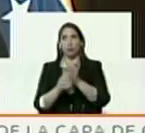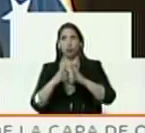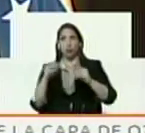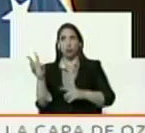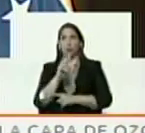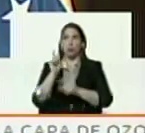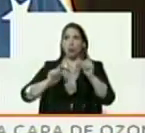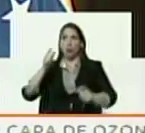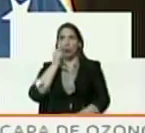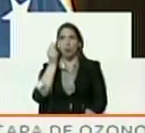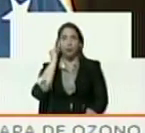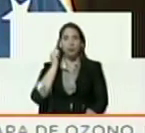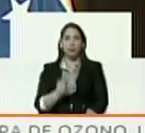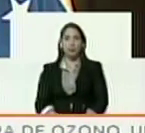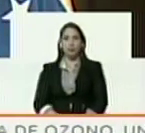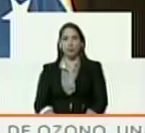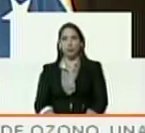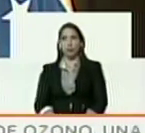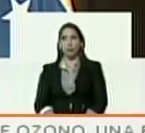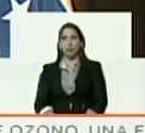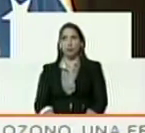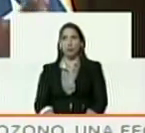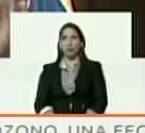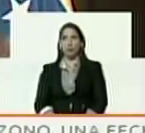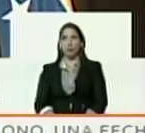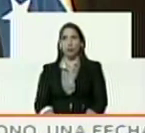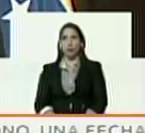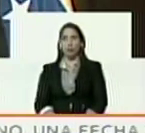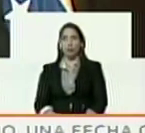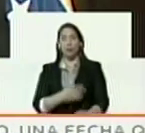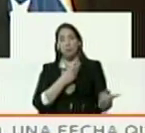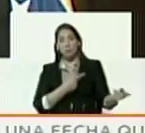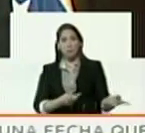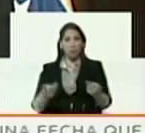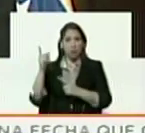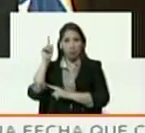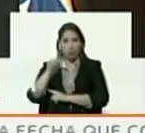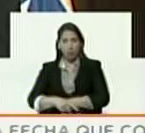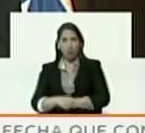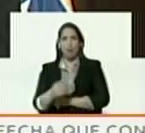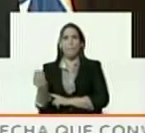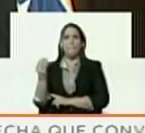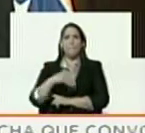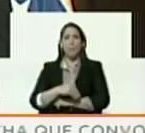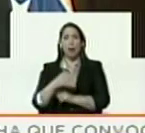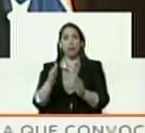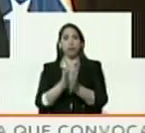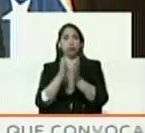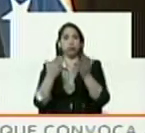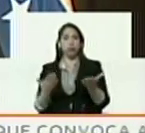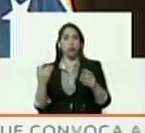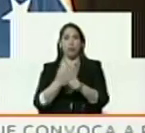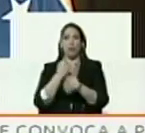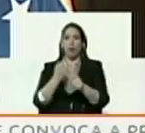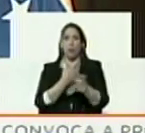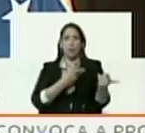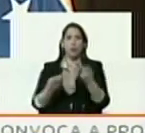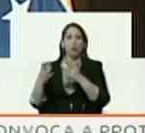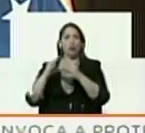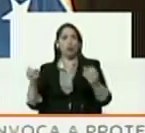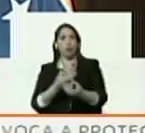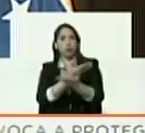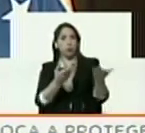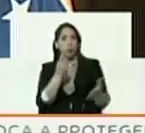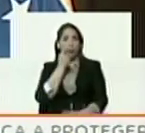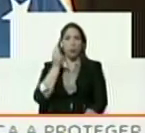venezolanas y todos los venezolanos. De manera que esa invitación, más la agenda abierta, es una invitación a todas y a